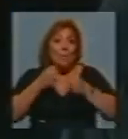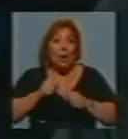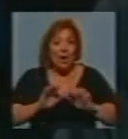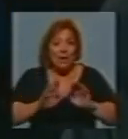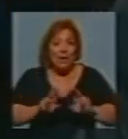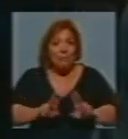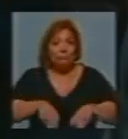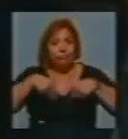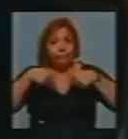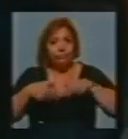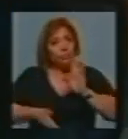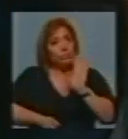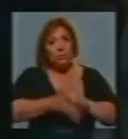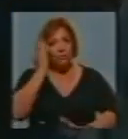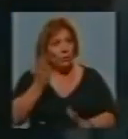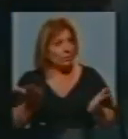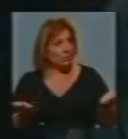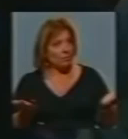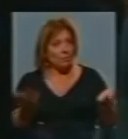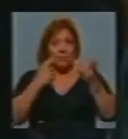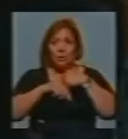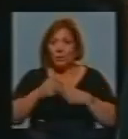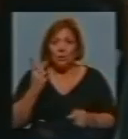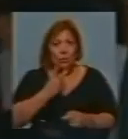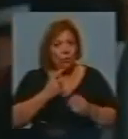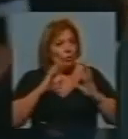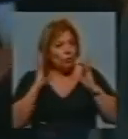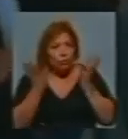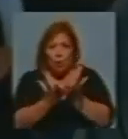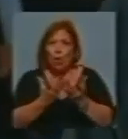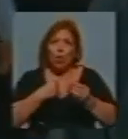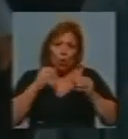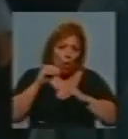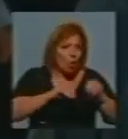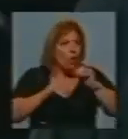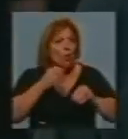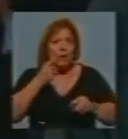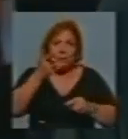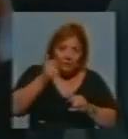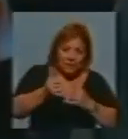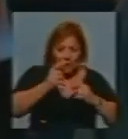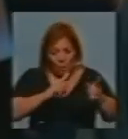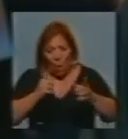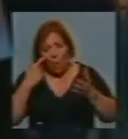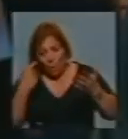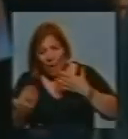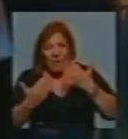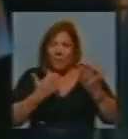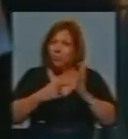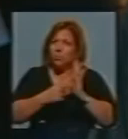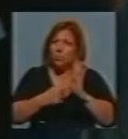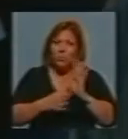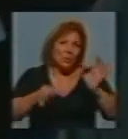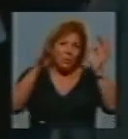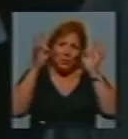El acuerdo estaba arriba de la mesa, donde las dos partes pusimos nuestra voluntad. Todos los puntos de nuestra plataforma